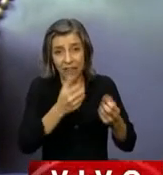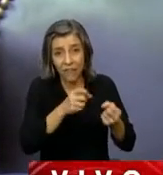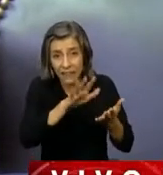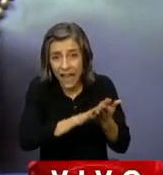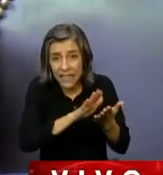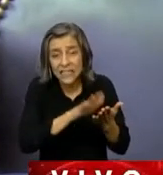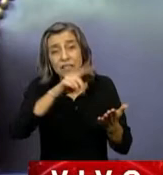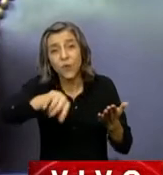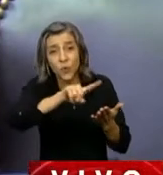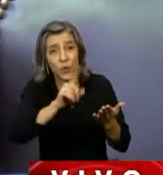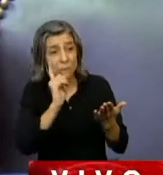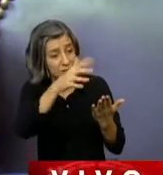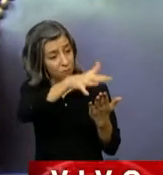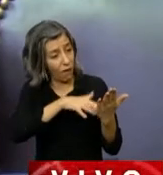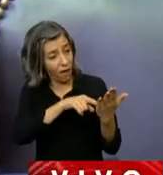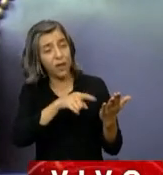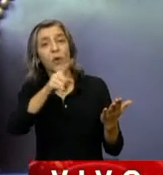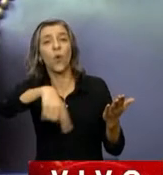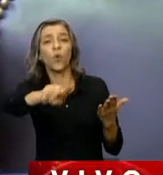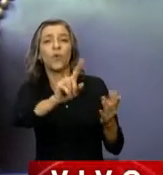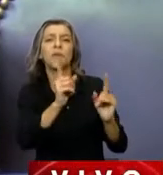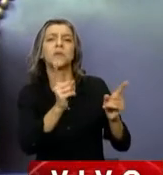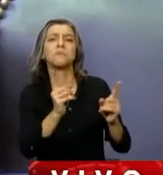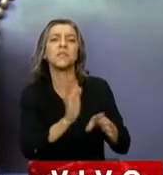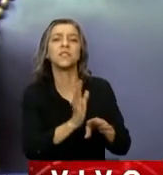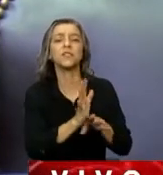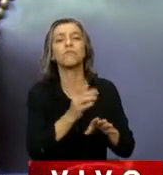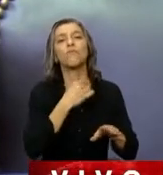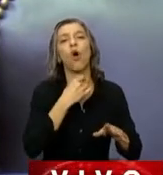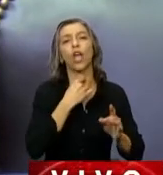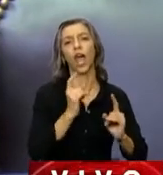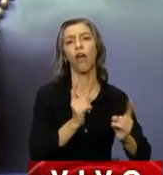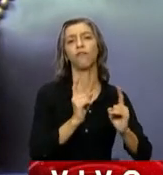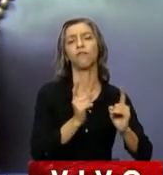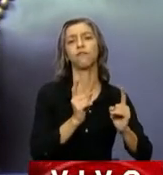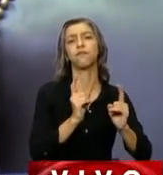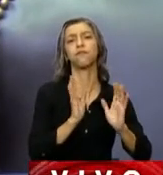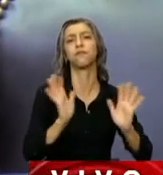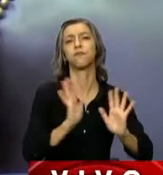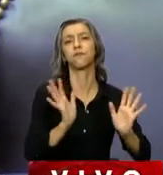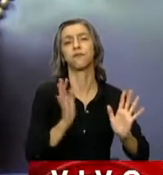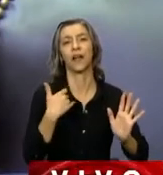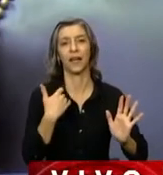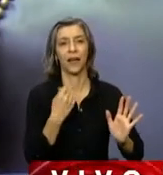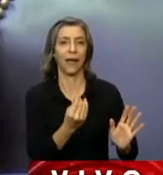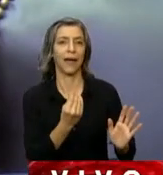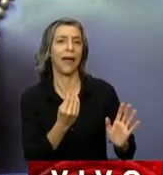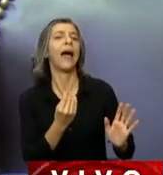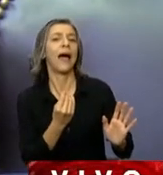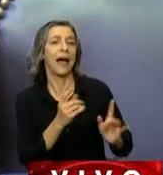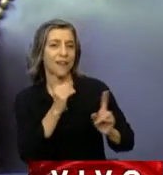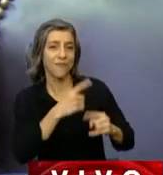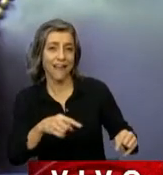ustedes sostienen los gastos burocráticos que nosotros queremos enviar a las bibliotecas, como acaba de plantearse en el dictamen